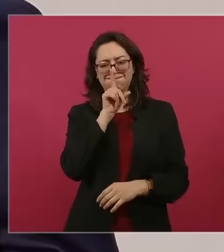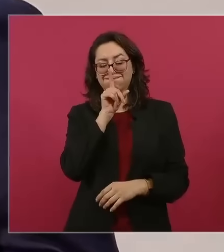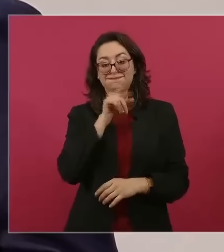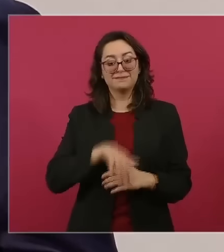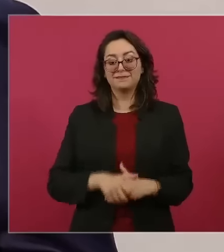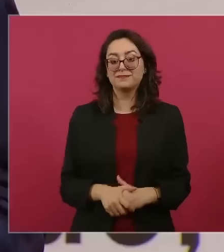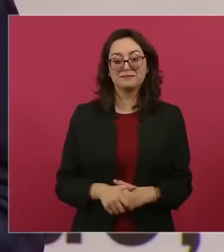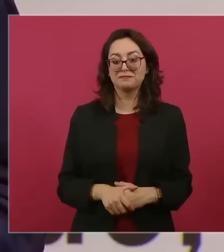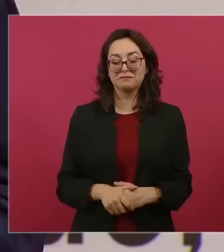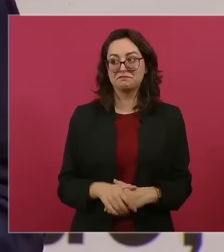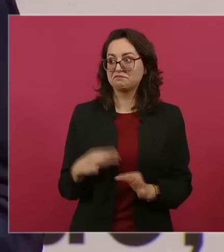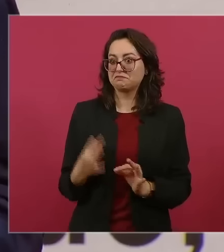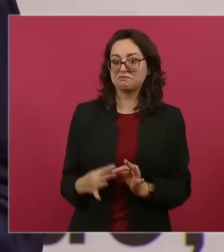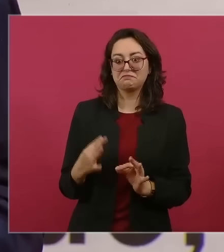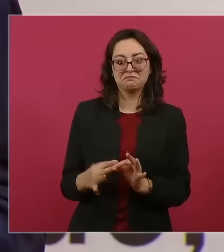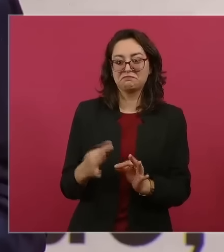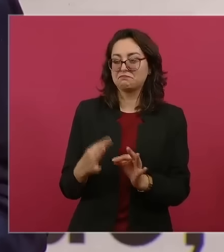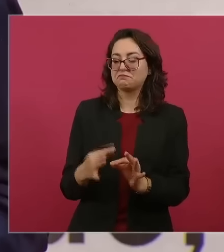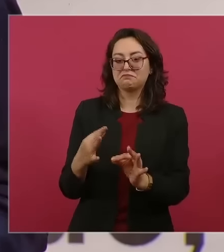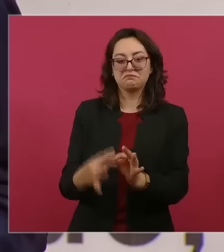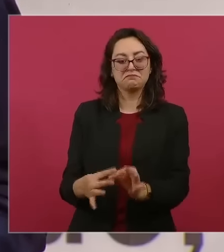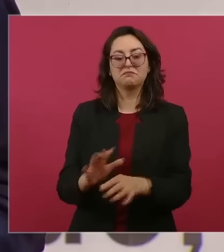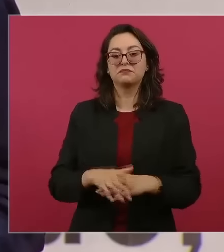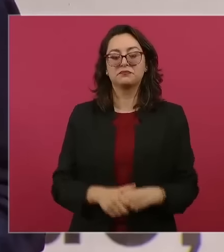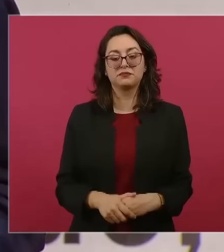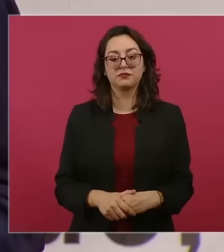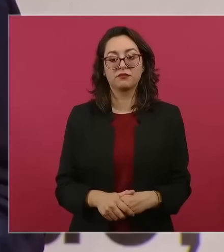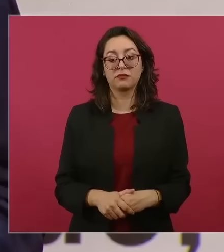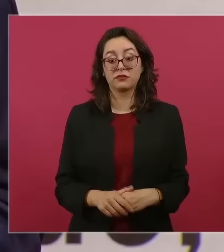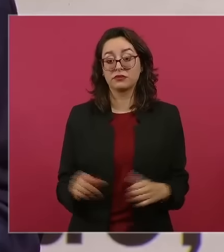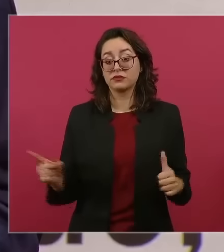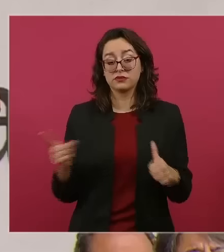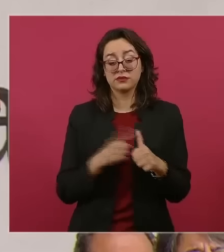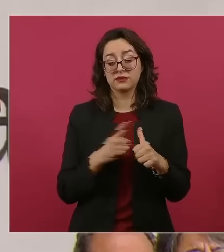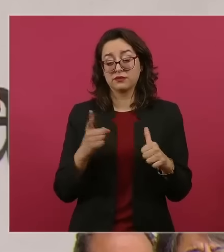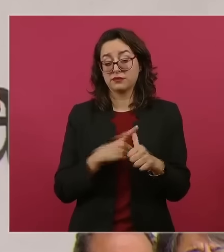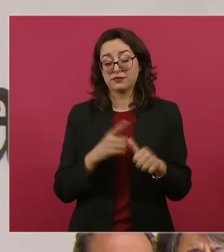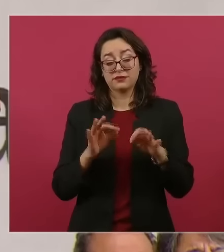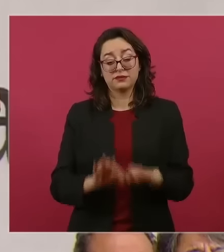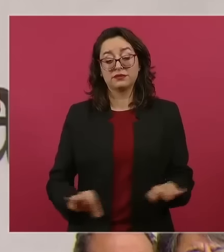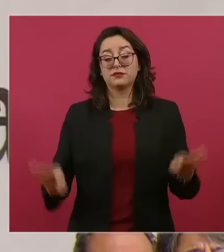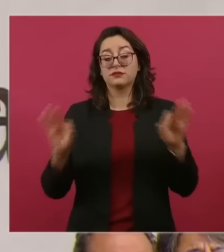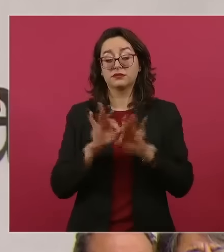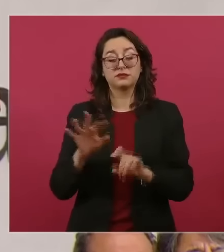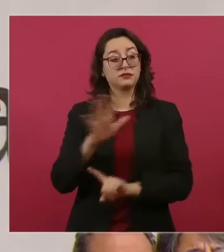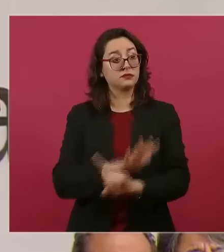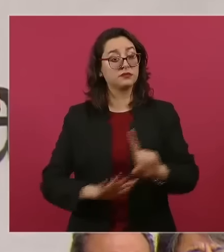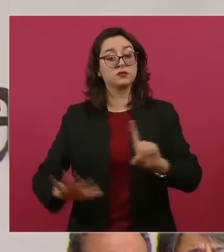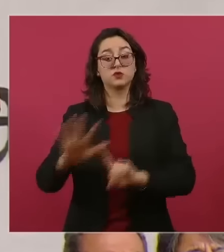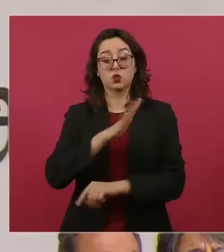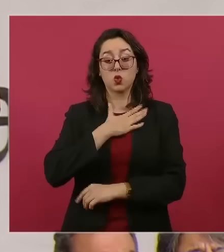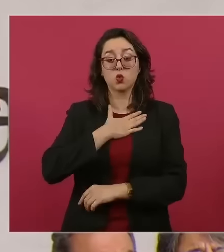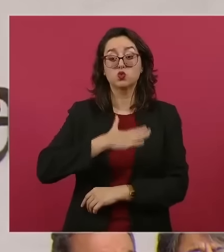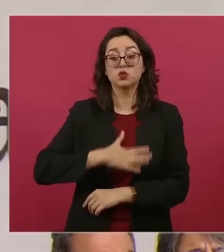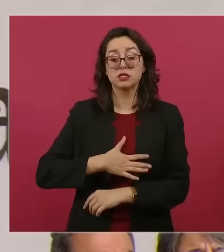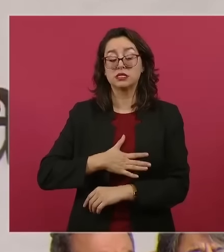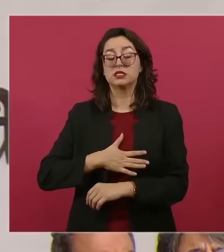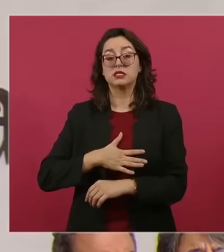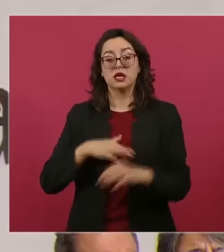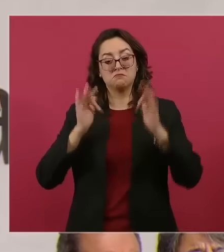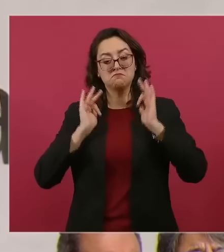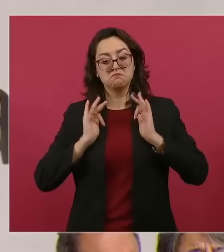es muy valioso: hay justicia y tranquilidad social, y se